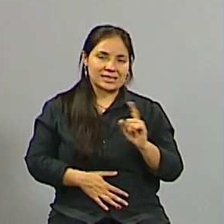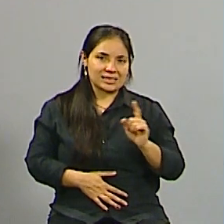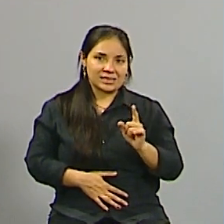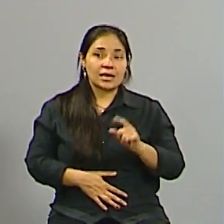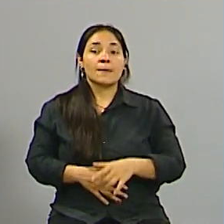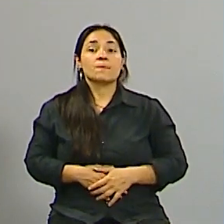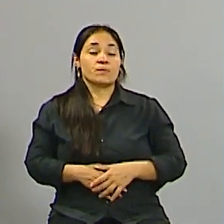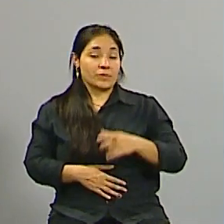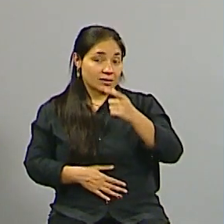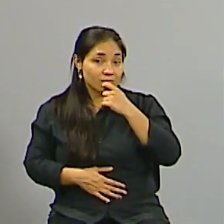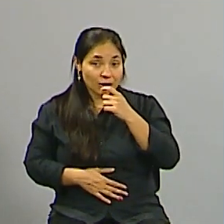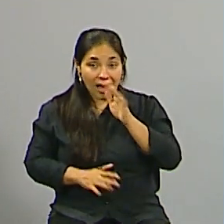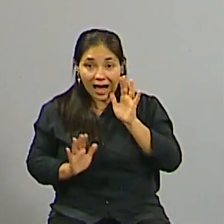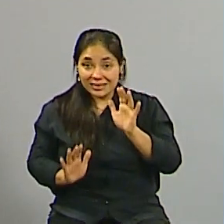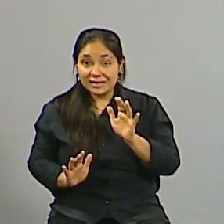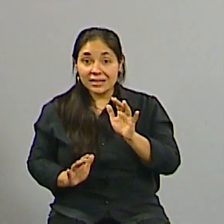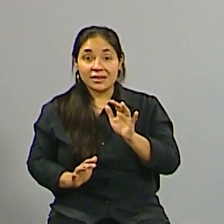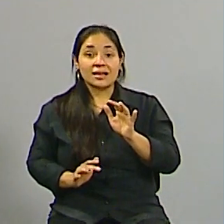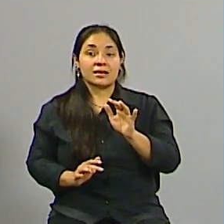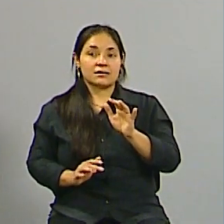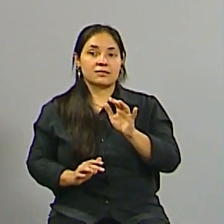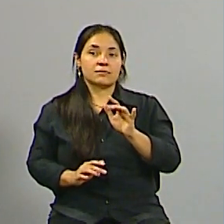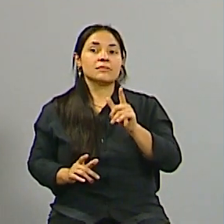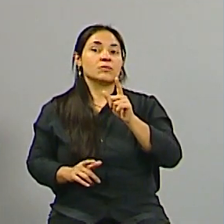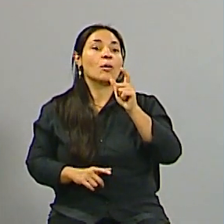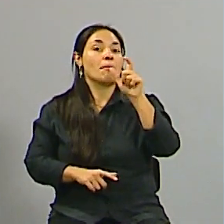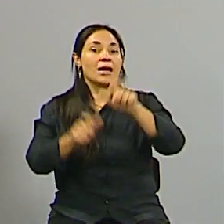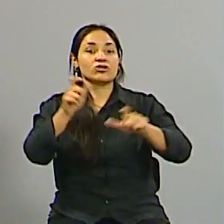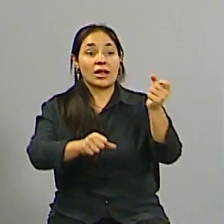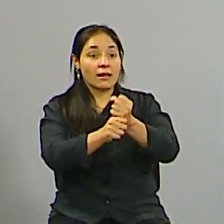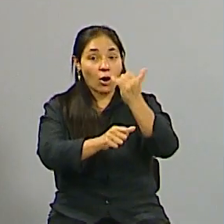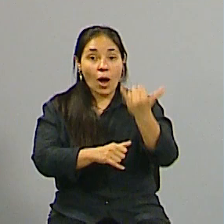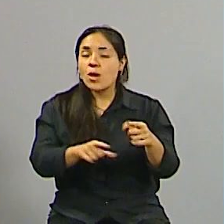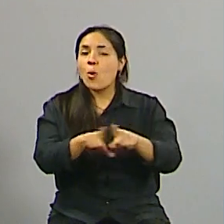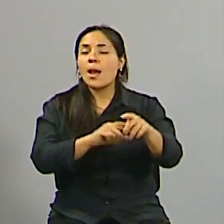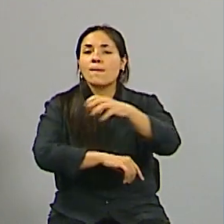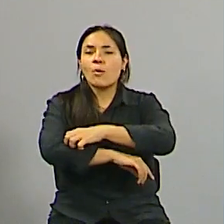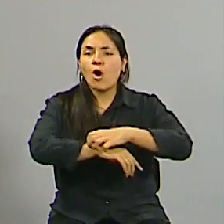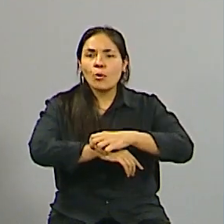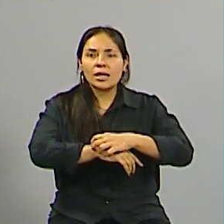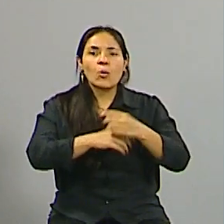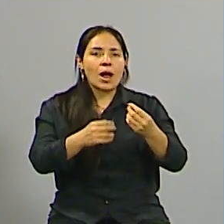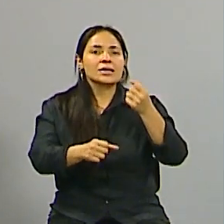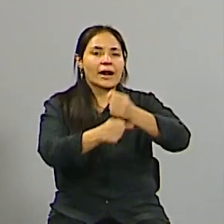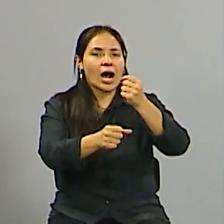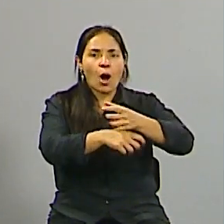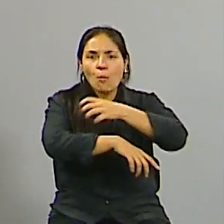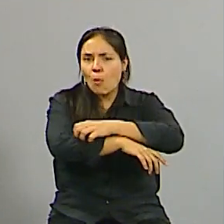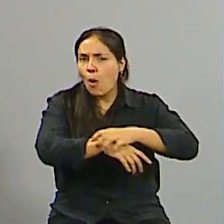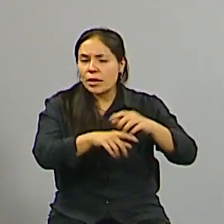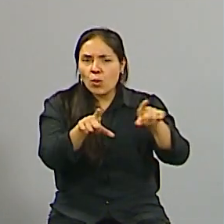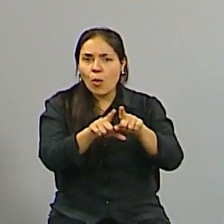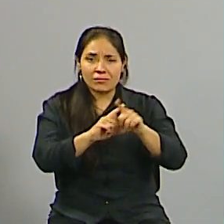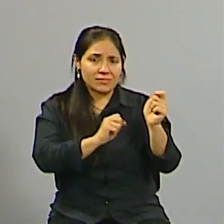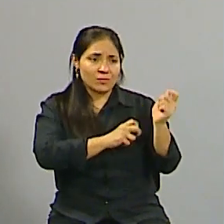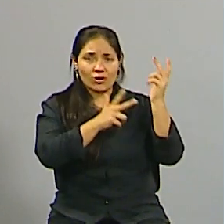fuera así, lo que no se explicaría son los trabajadores pobres. ¿Cuál es el fenómeno de trabajadores pobres? Es justamente lo que vos